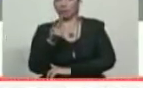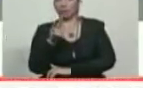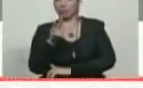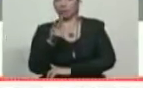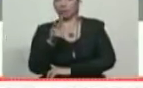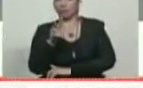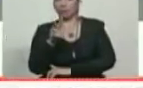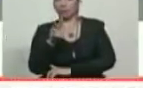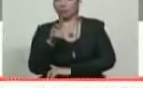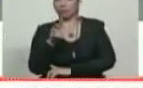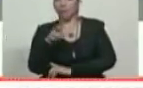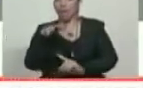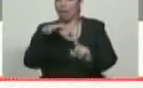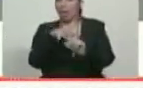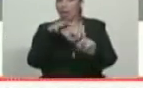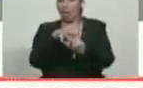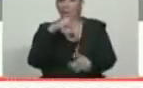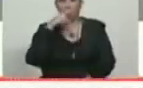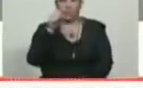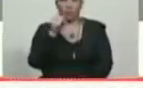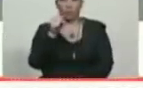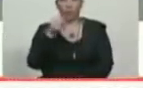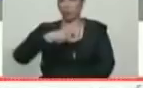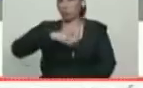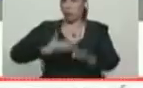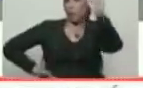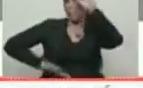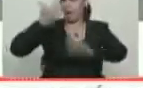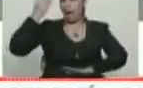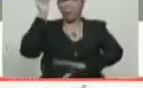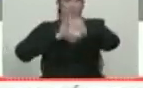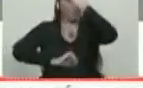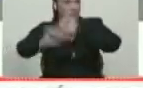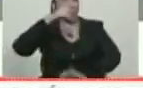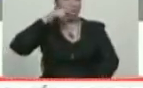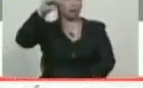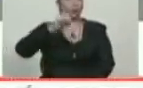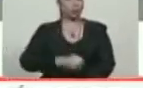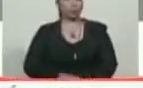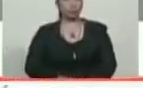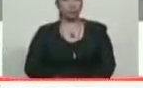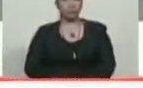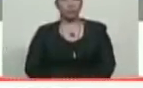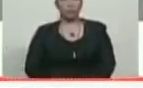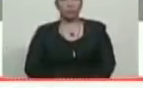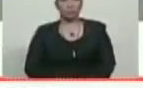Si se meten con Nicolás, nos vamos todos a defender a Nicolás.